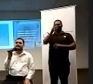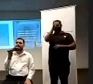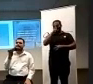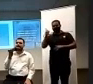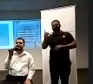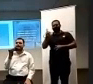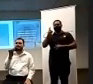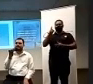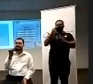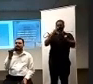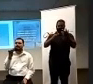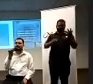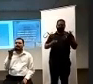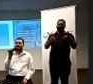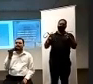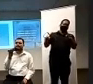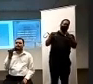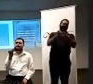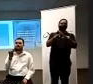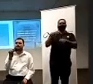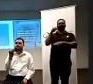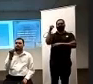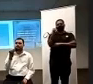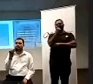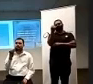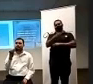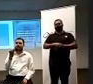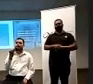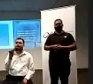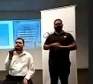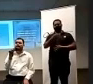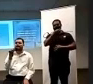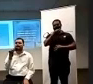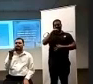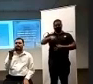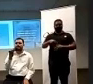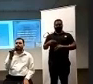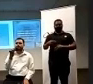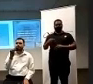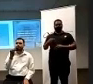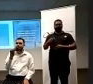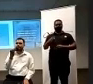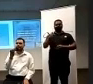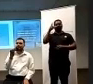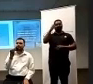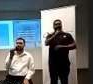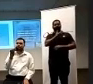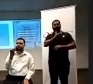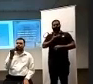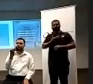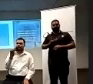a estas charlas y gracias a este tipo de espacios, el gobierno y las entidades nos escuchen a